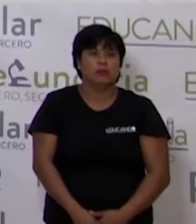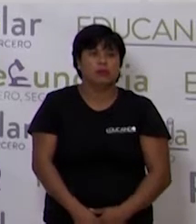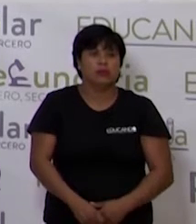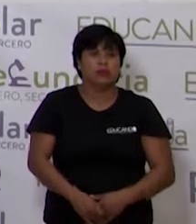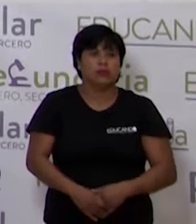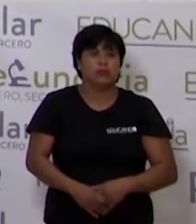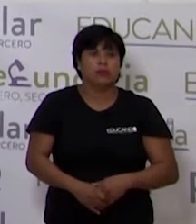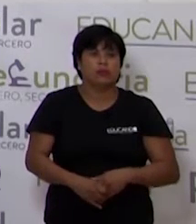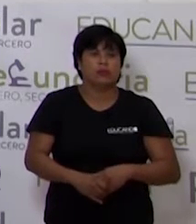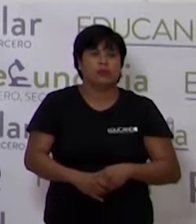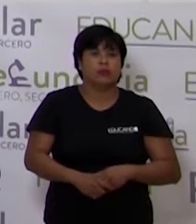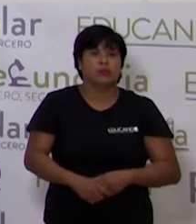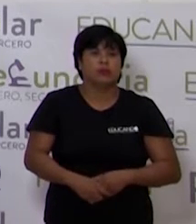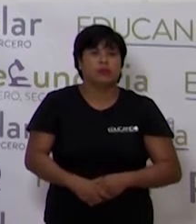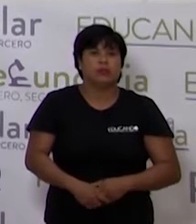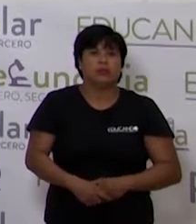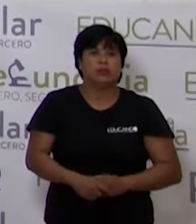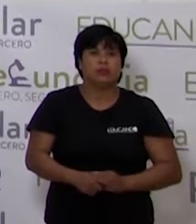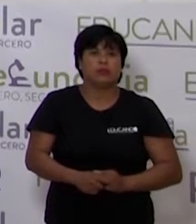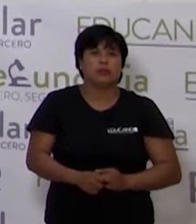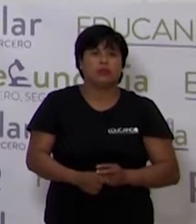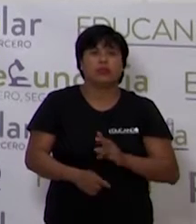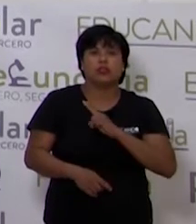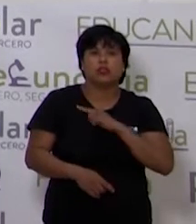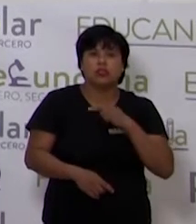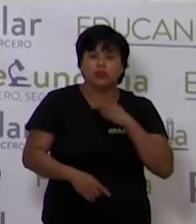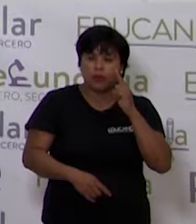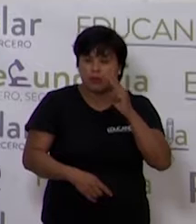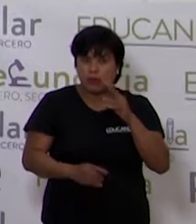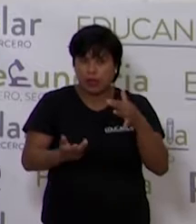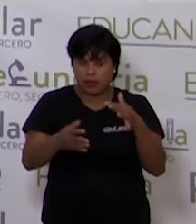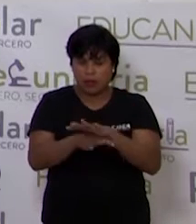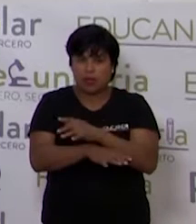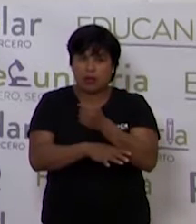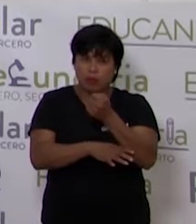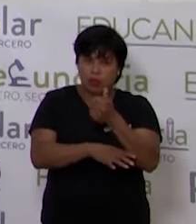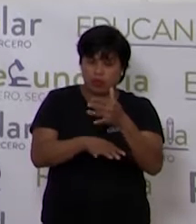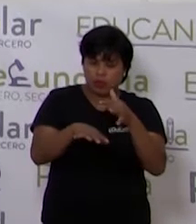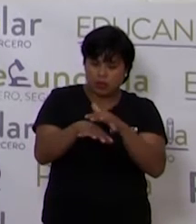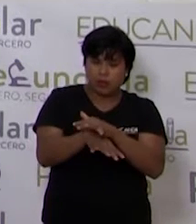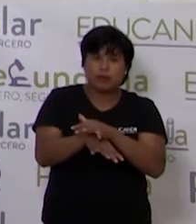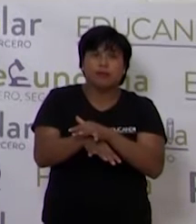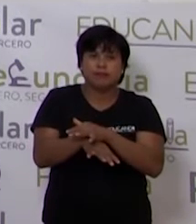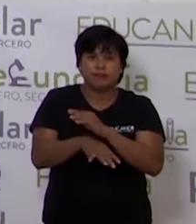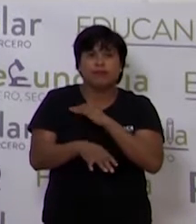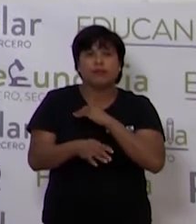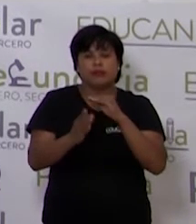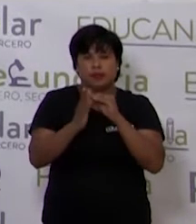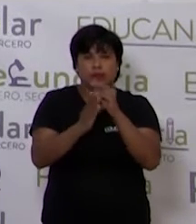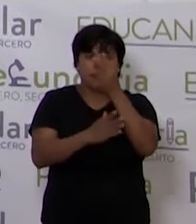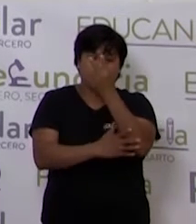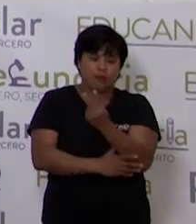Y. Bueno, aquí vamos a modificarla un poco. Aquí.